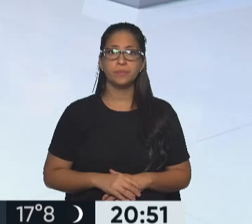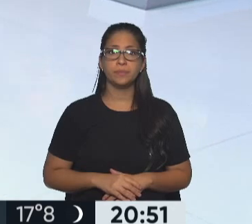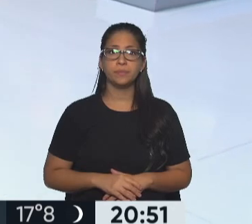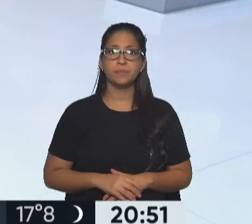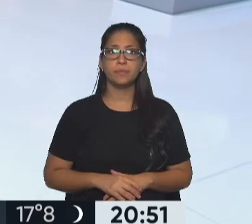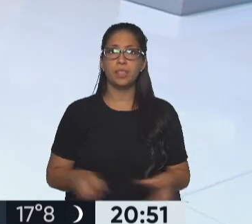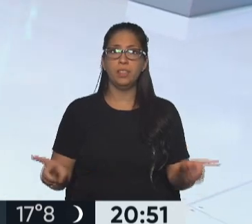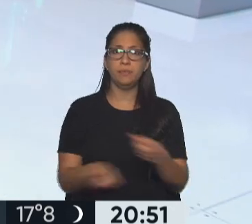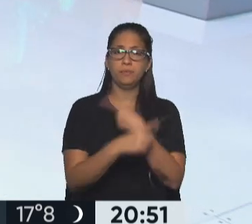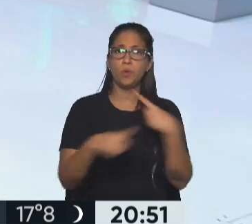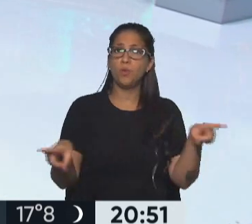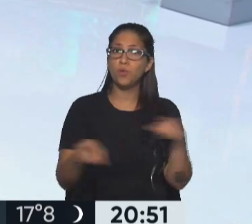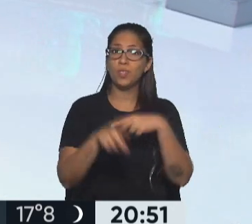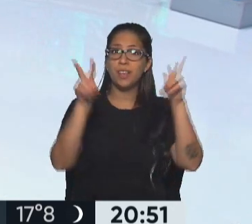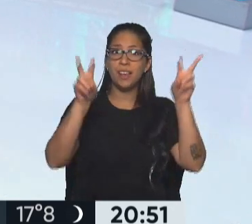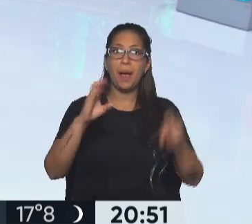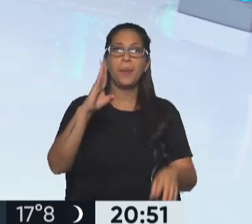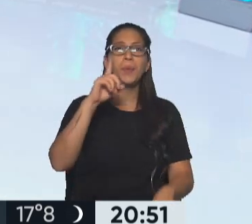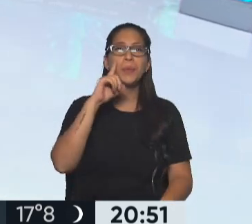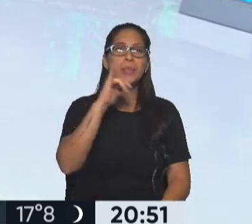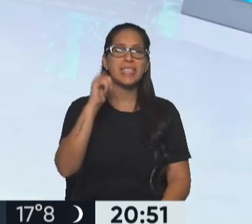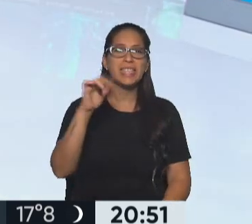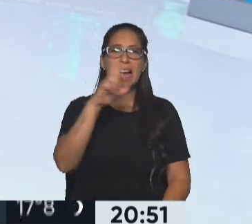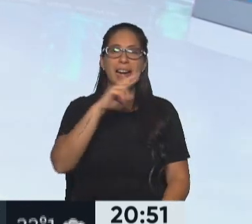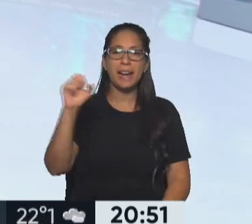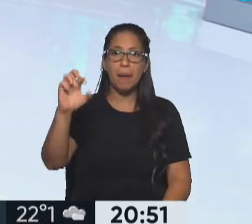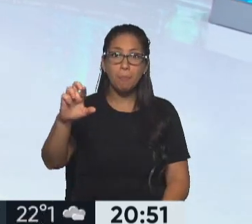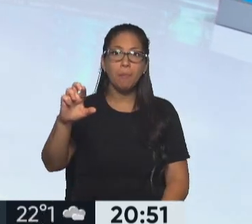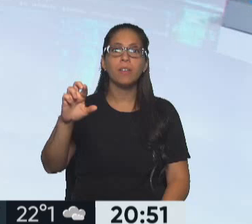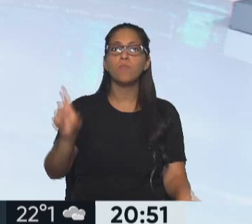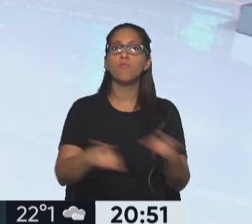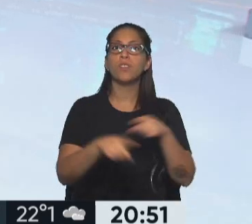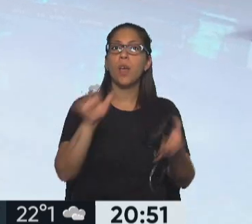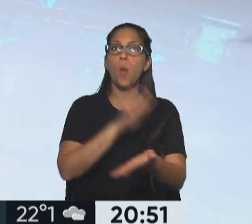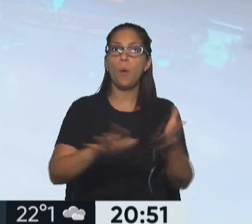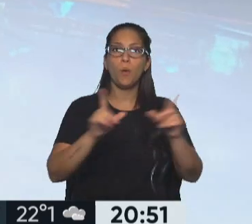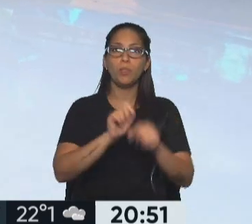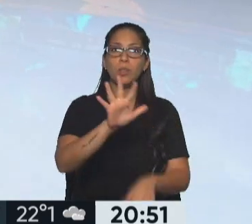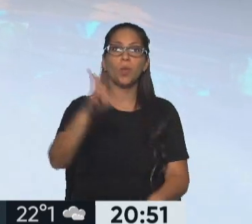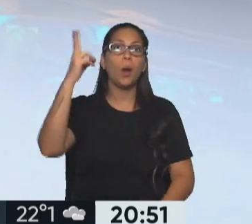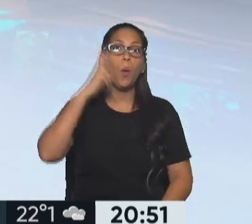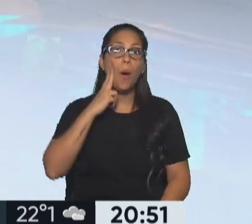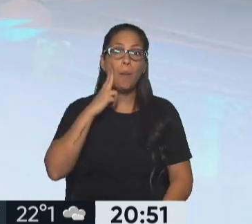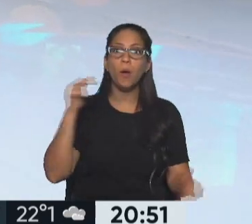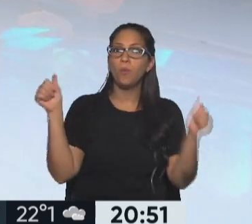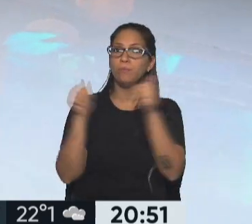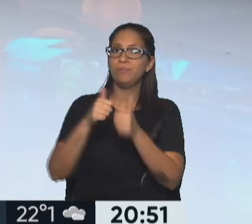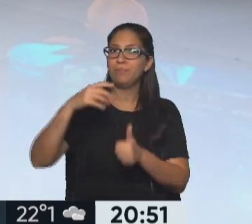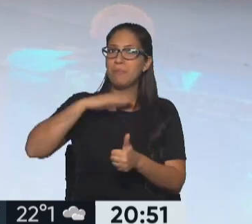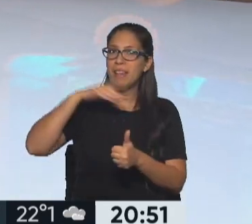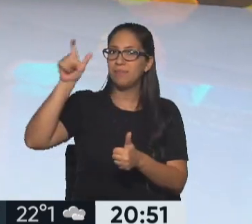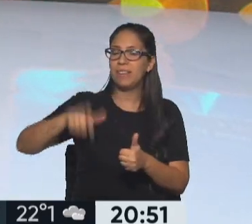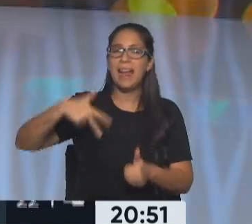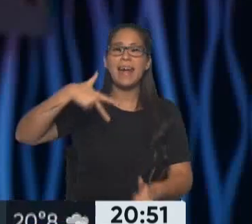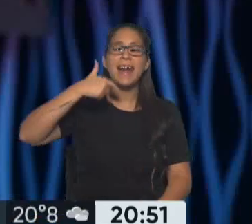Y traemos música de la mano de Bizarrap porque lanzó su nueva Music Session, la número 59, con este artista mexicano